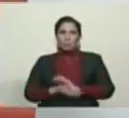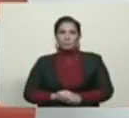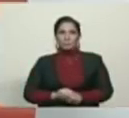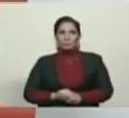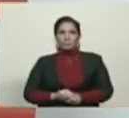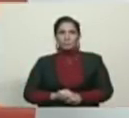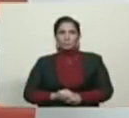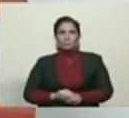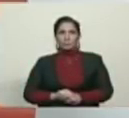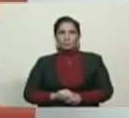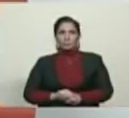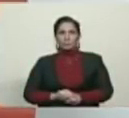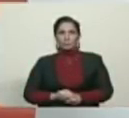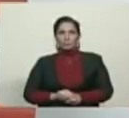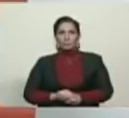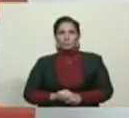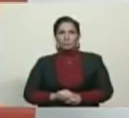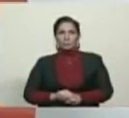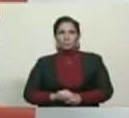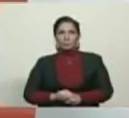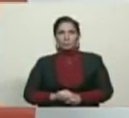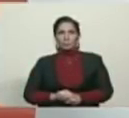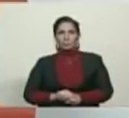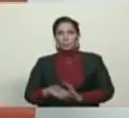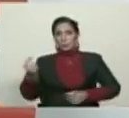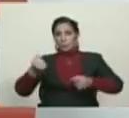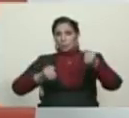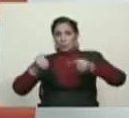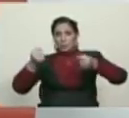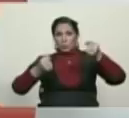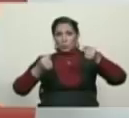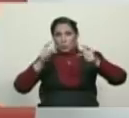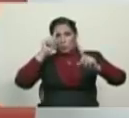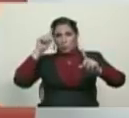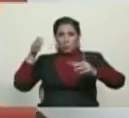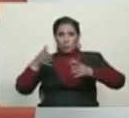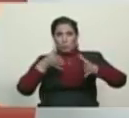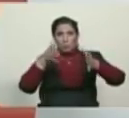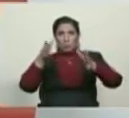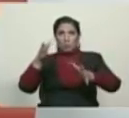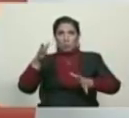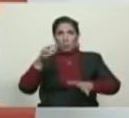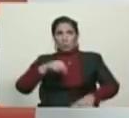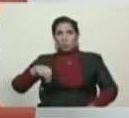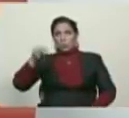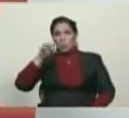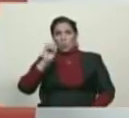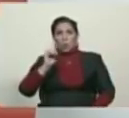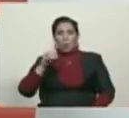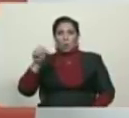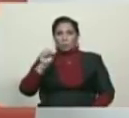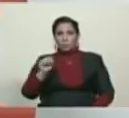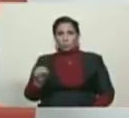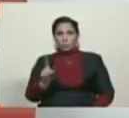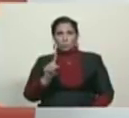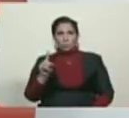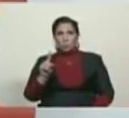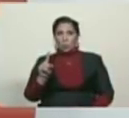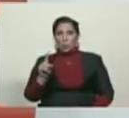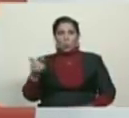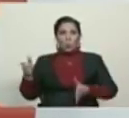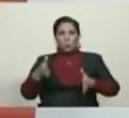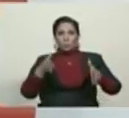sur con el carruaje orientado al norte. Indudablemente, esto no nos conducirá a la